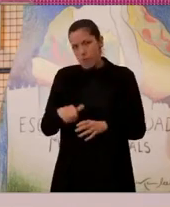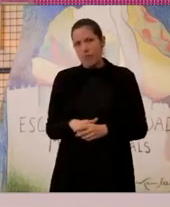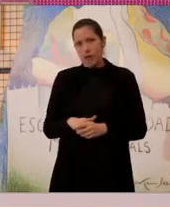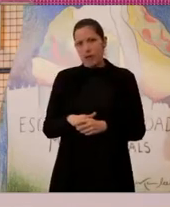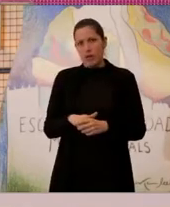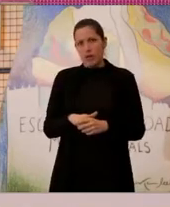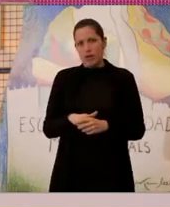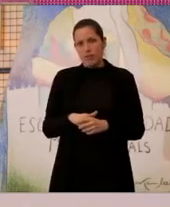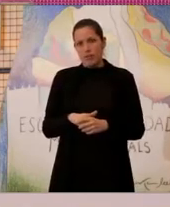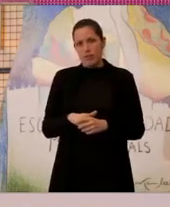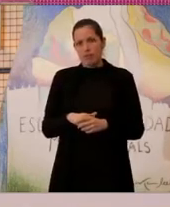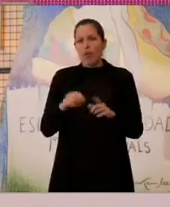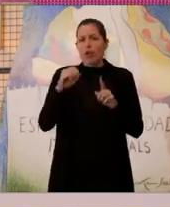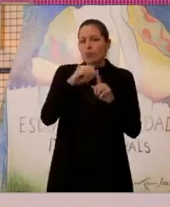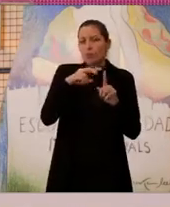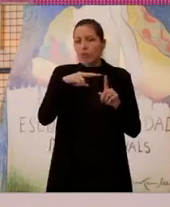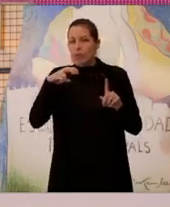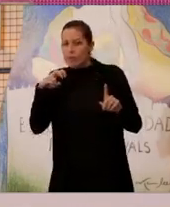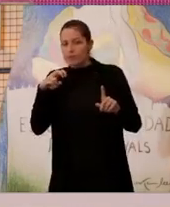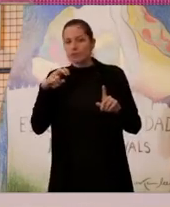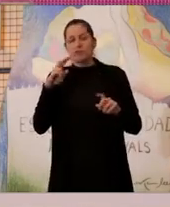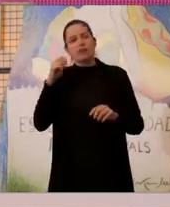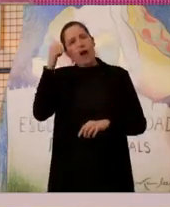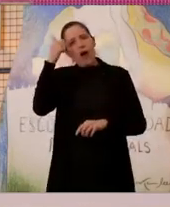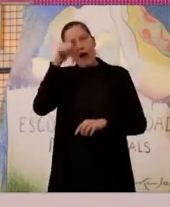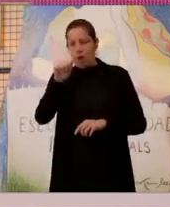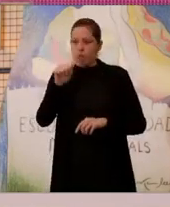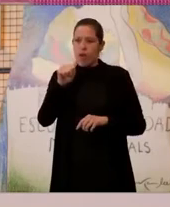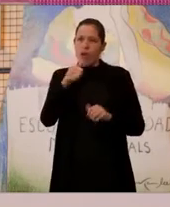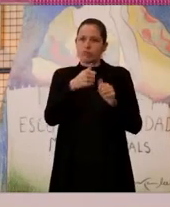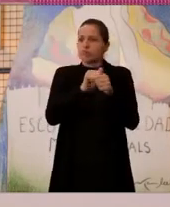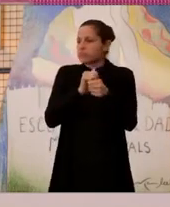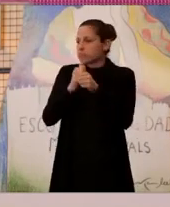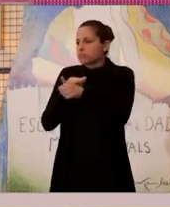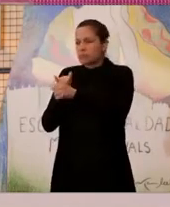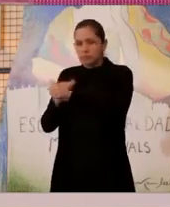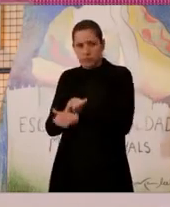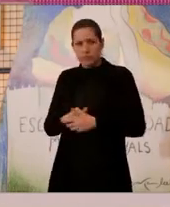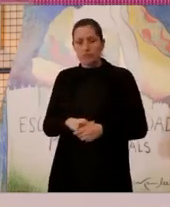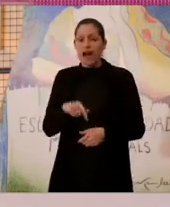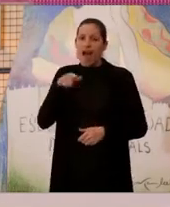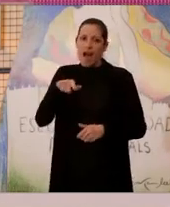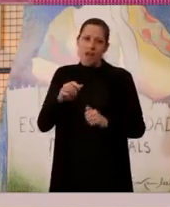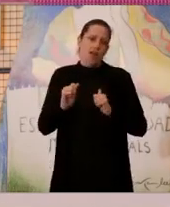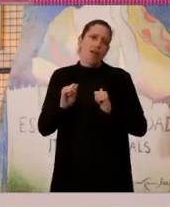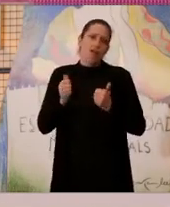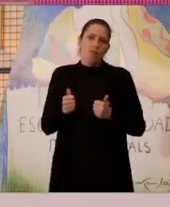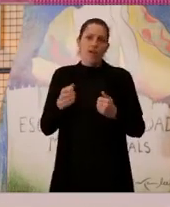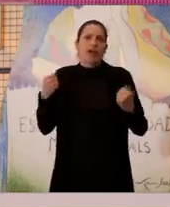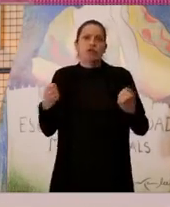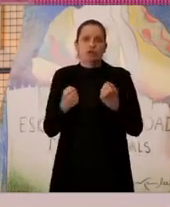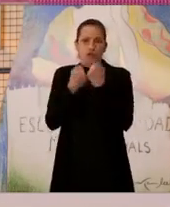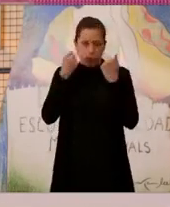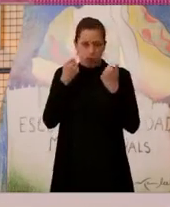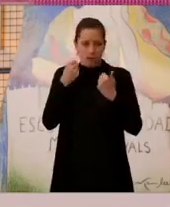imagen y semejanza de los hombres y ahí es donde chocamos por todas partes y ahí es donde desde mi punto de vista tenemos que